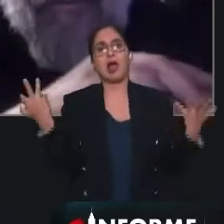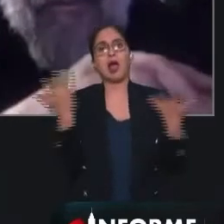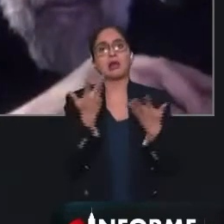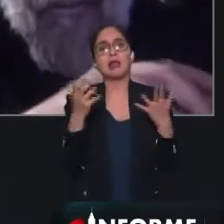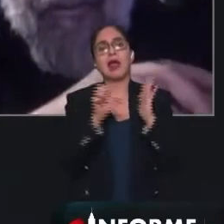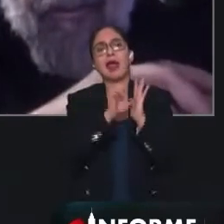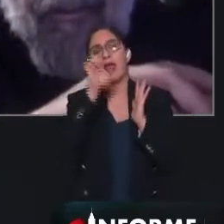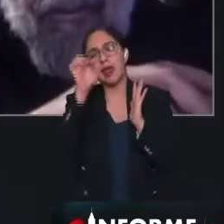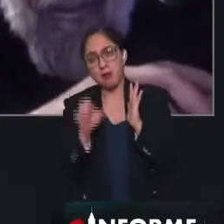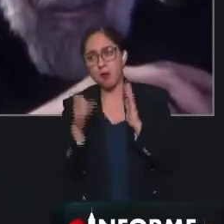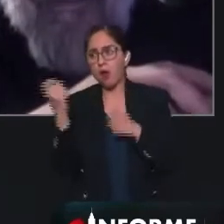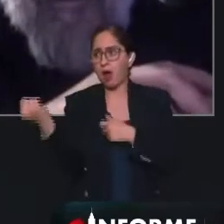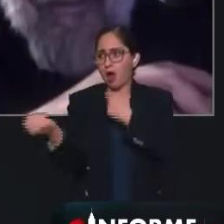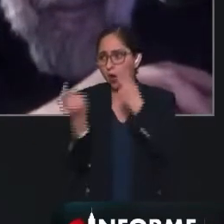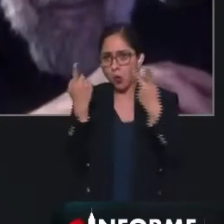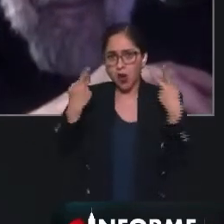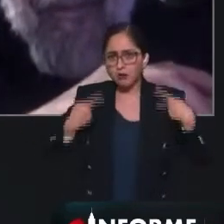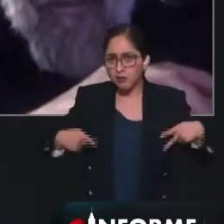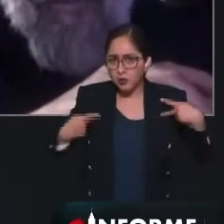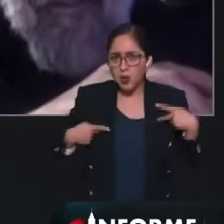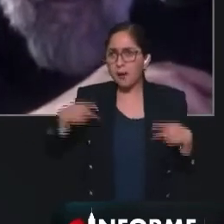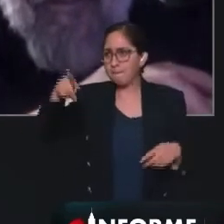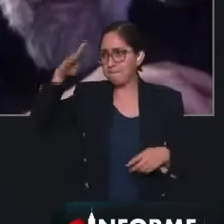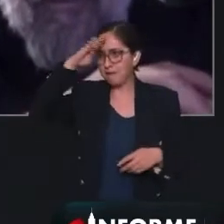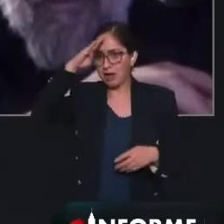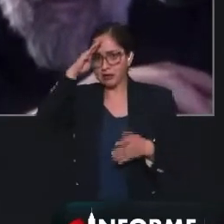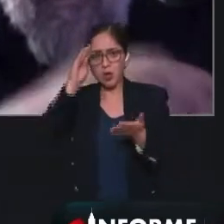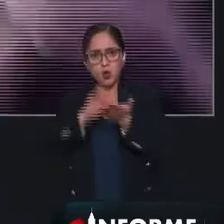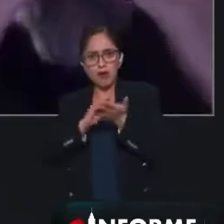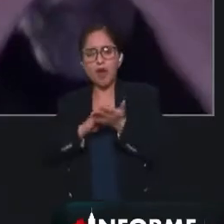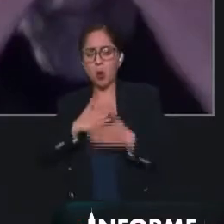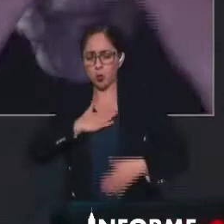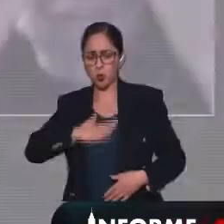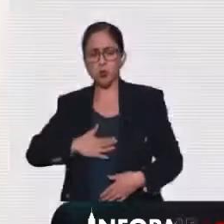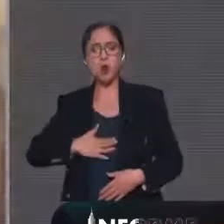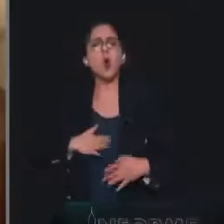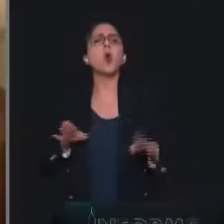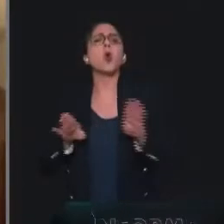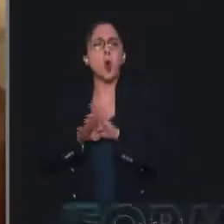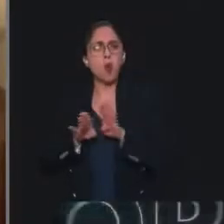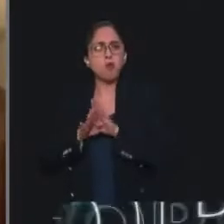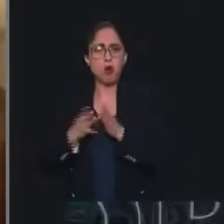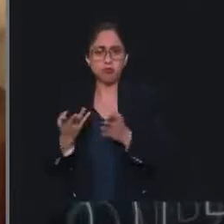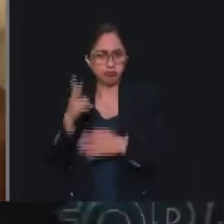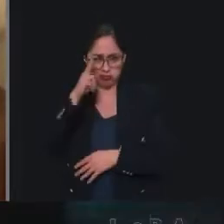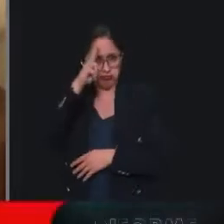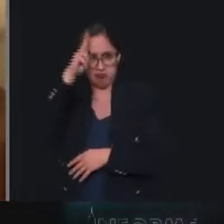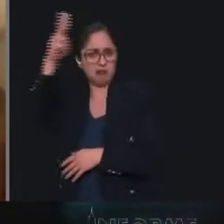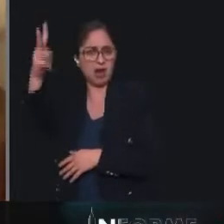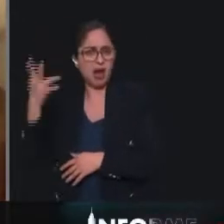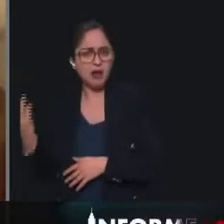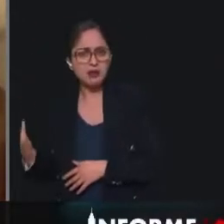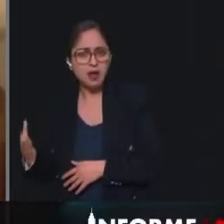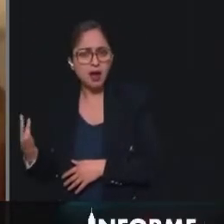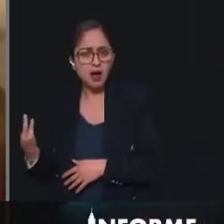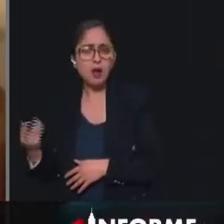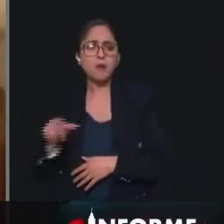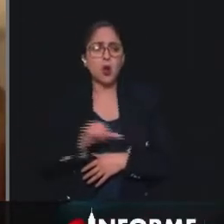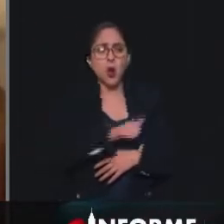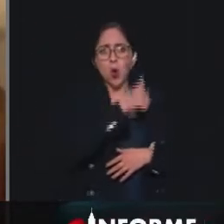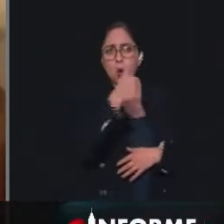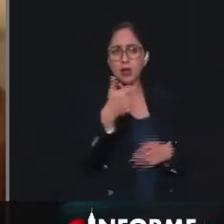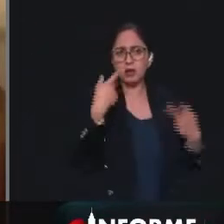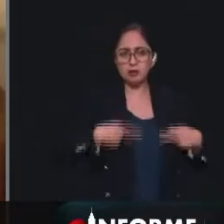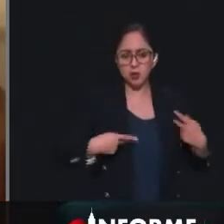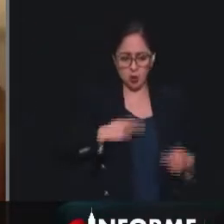justicia como venganza, ¿no? Y mucha gente cree en la justicia solamente en términos formales, estrictamente formales y penales,